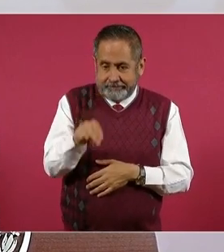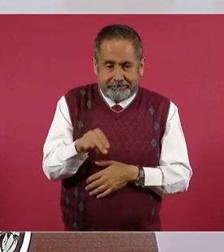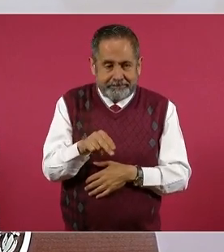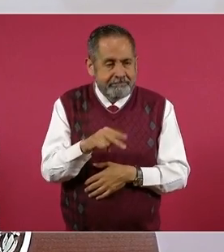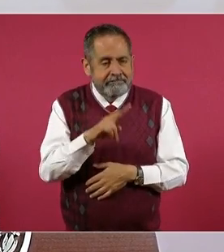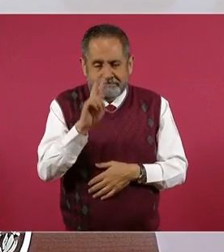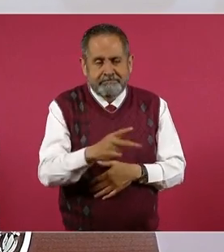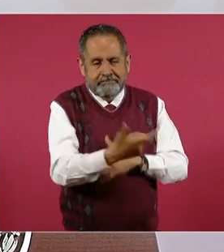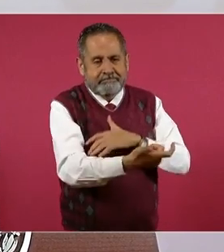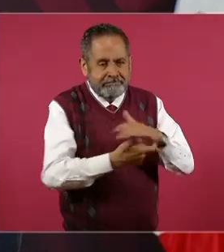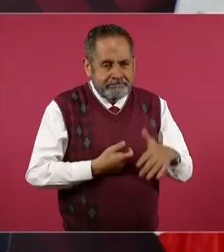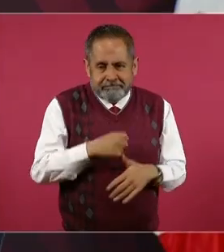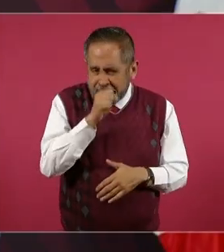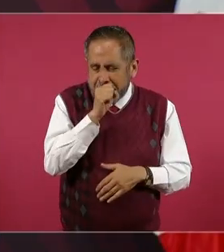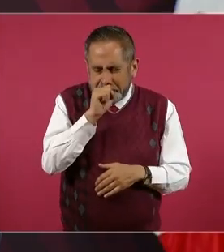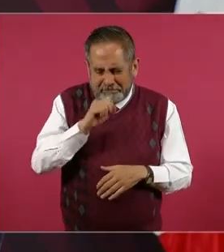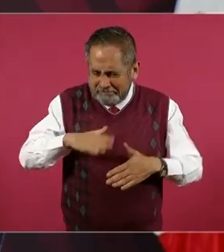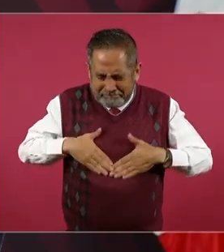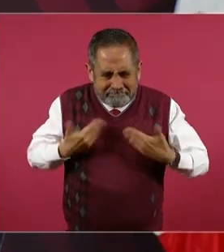¿Cuánto recibió?